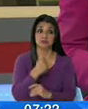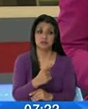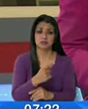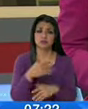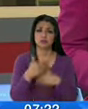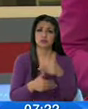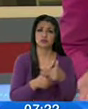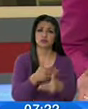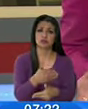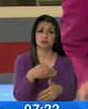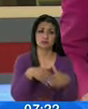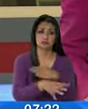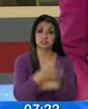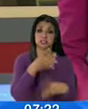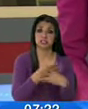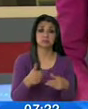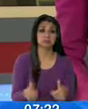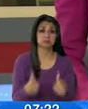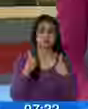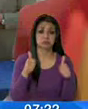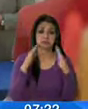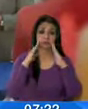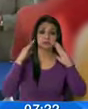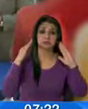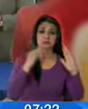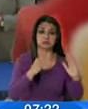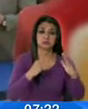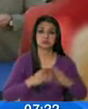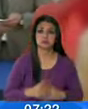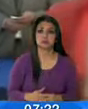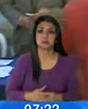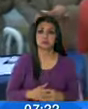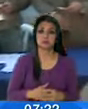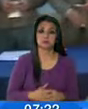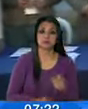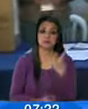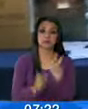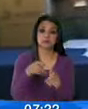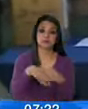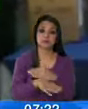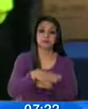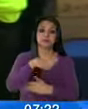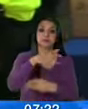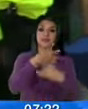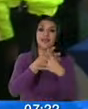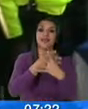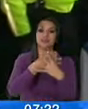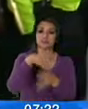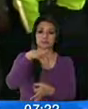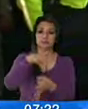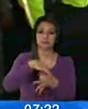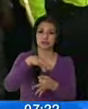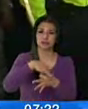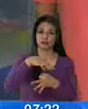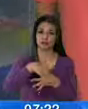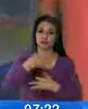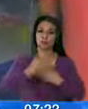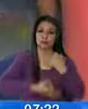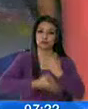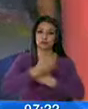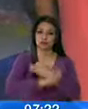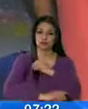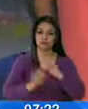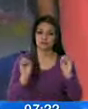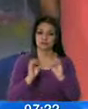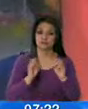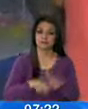de la sociedad no se ha excluido. Con el voto de las personas privadas de la libertad sin sentencia condenatoria, oficialmente